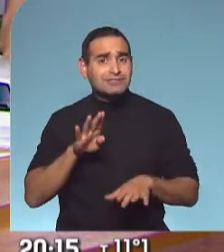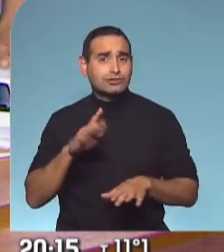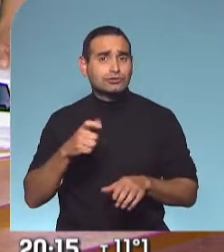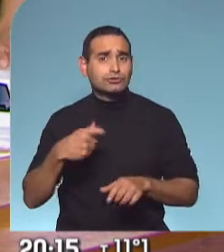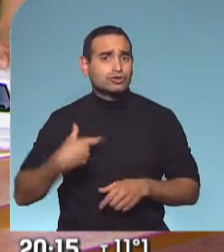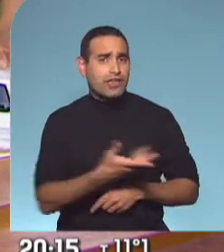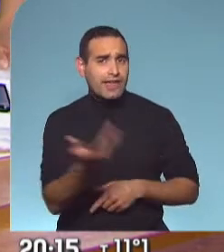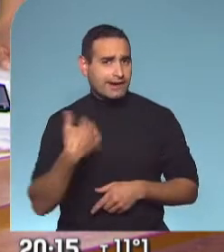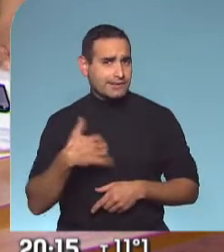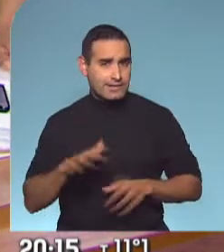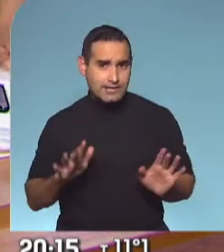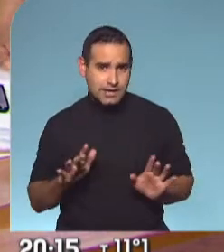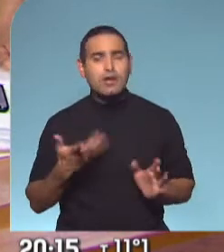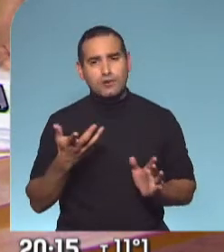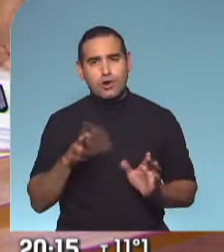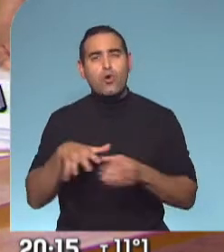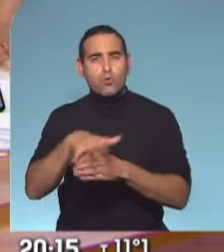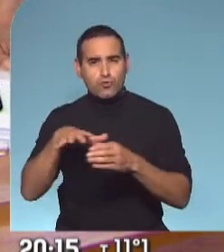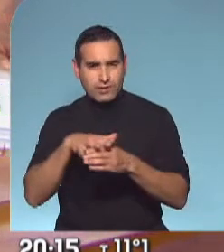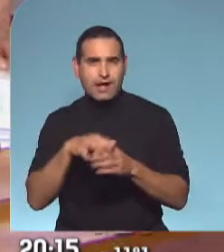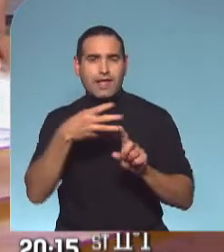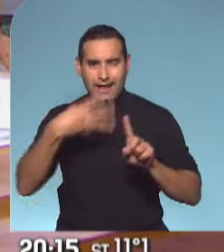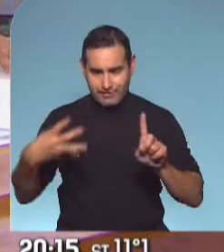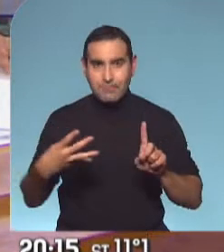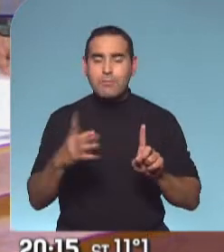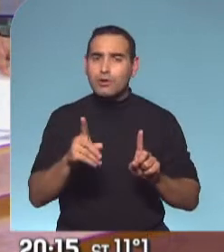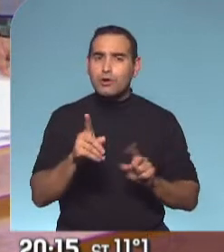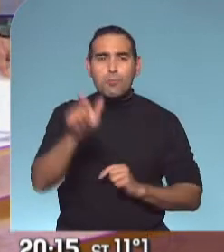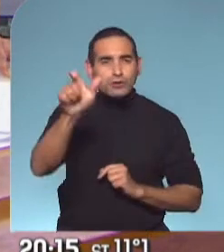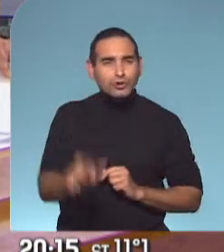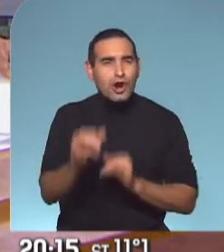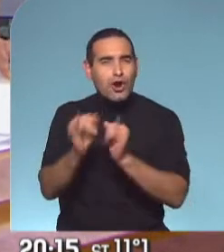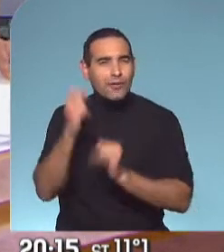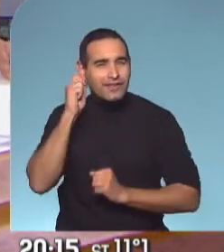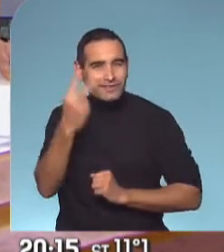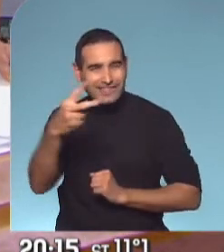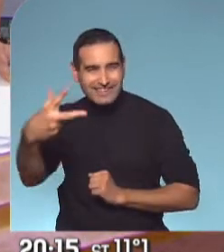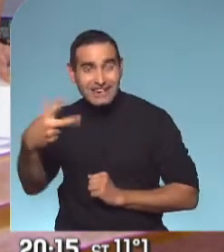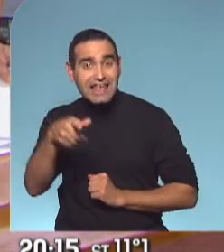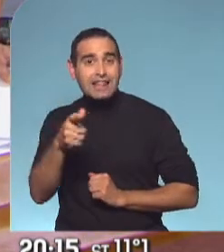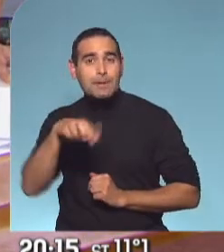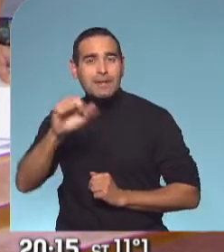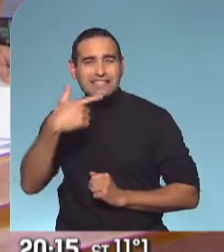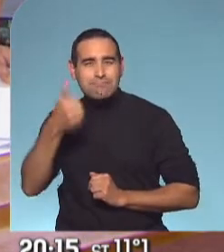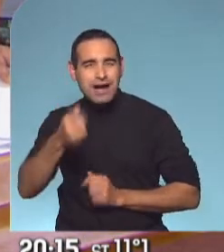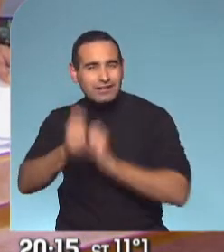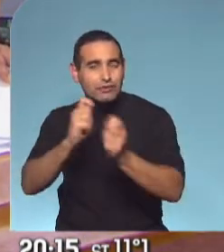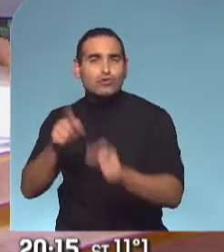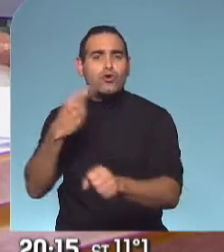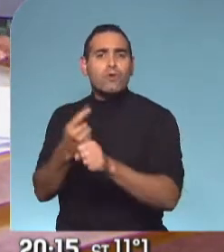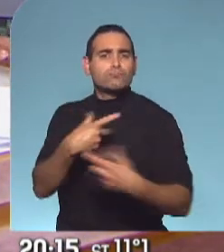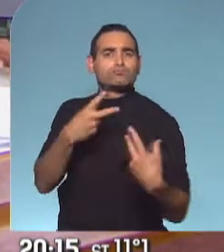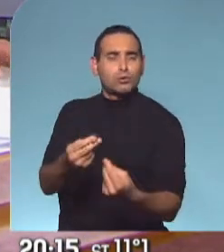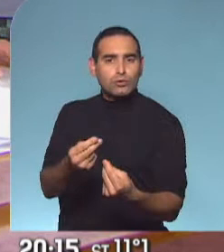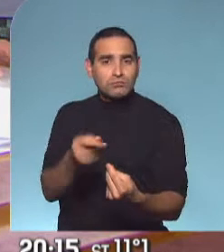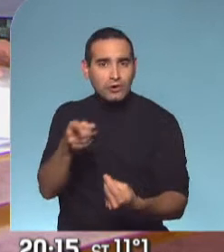más allá de la comunidad homosexual argentina, porque no le permitieron a un joven de 23 años donar plasma tan solo